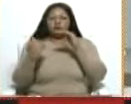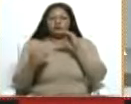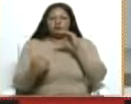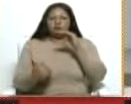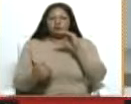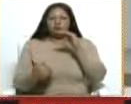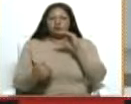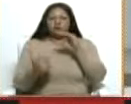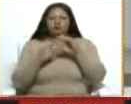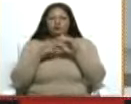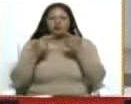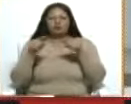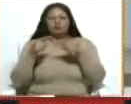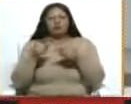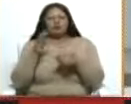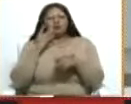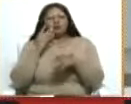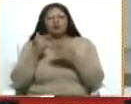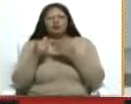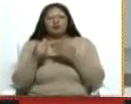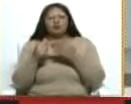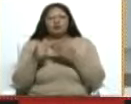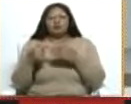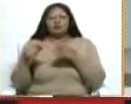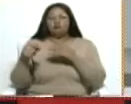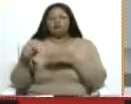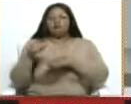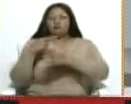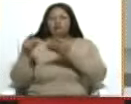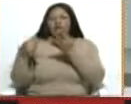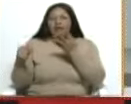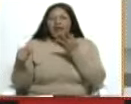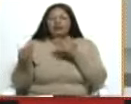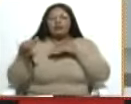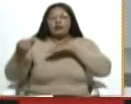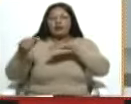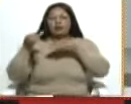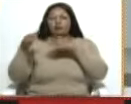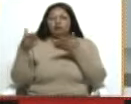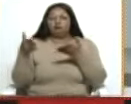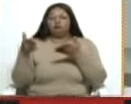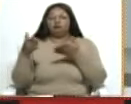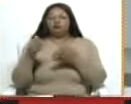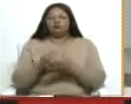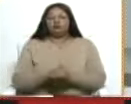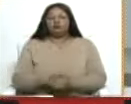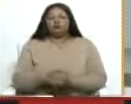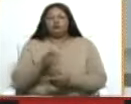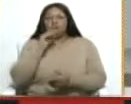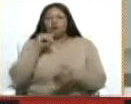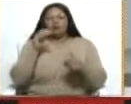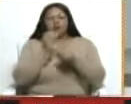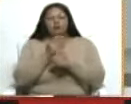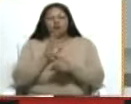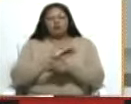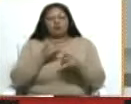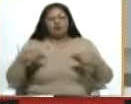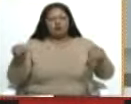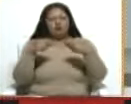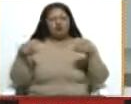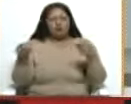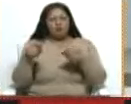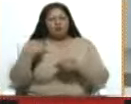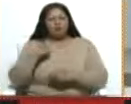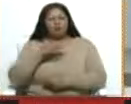están contempladas nuestra música, pero sí aparece cumbia, vallenato, reggaetón, pero no aparece joropo venezolano, no